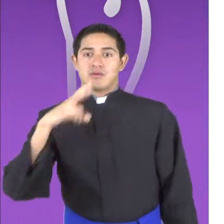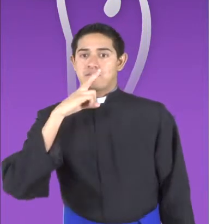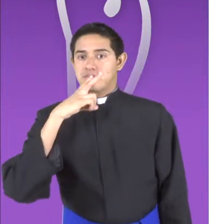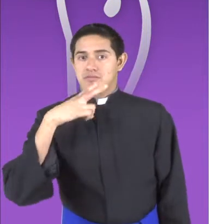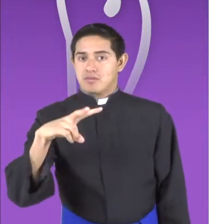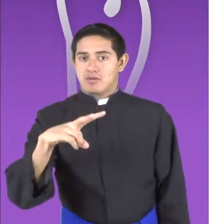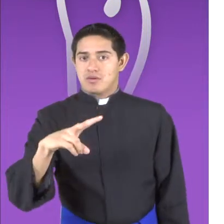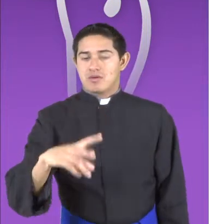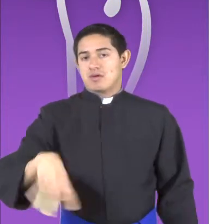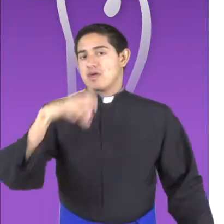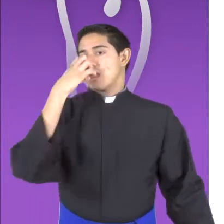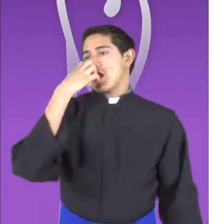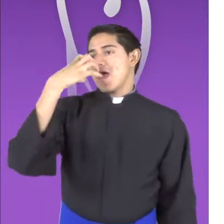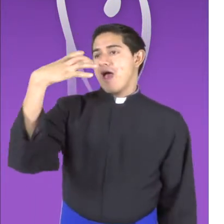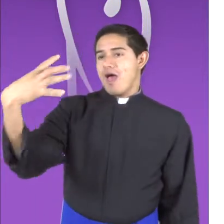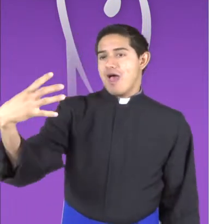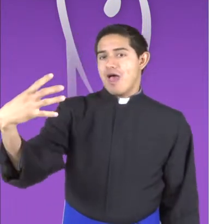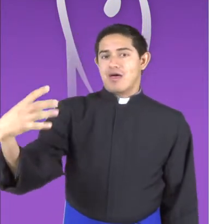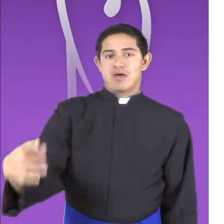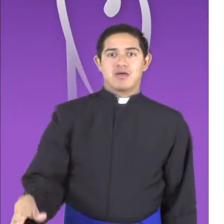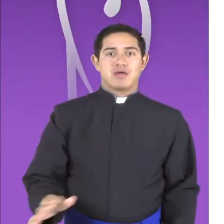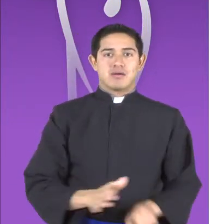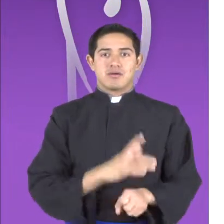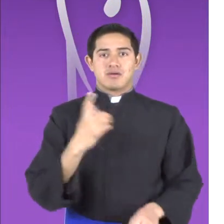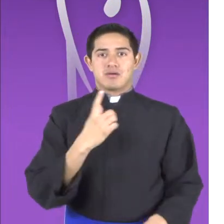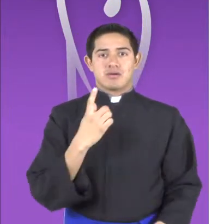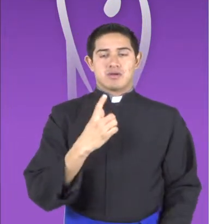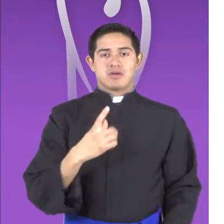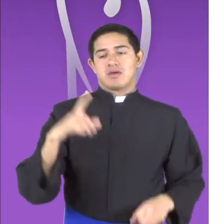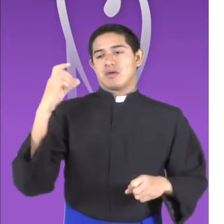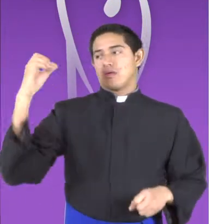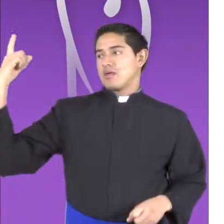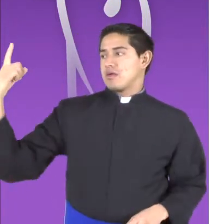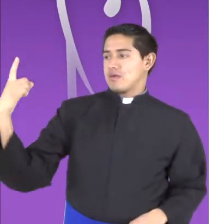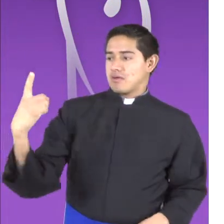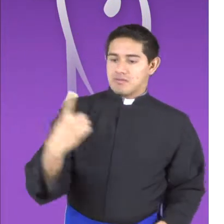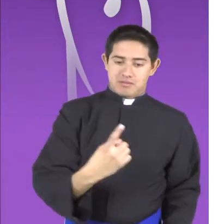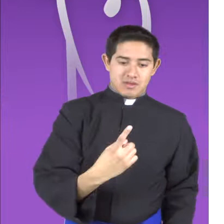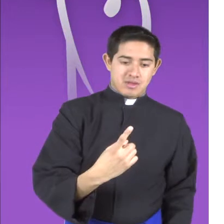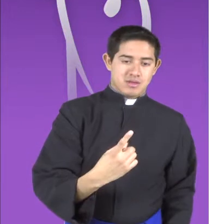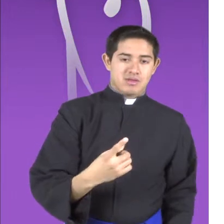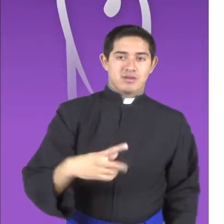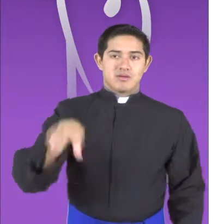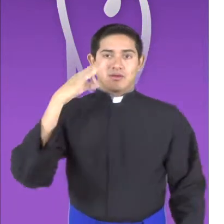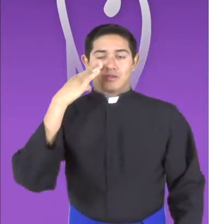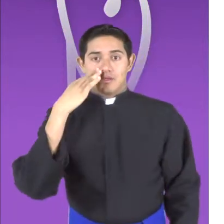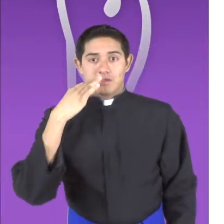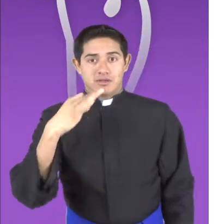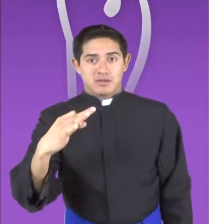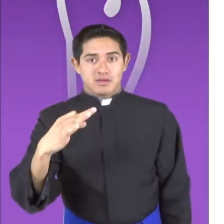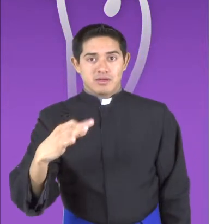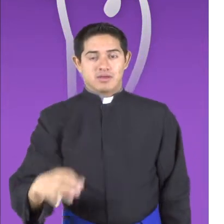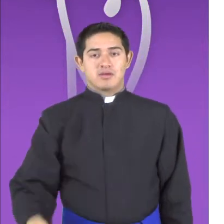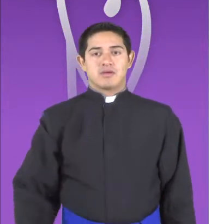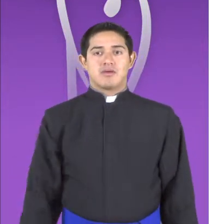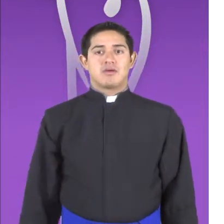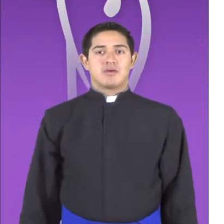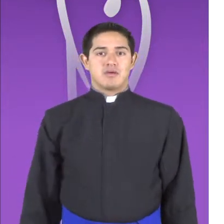Esa voz que grita porque es enviado, porque es testigo.